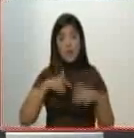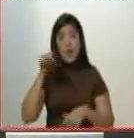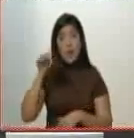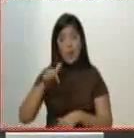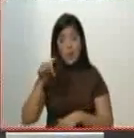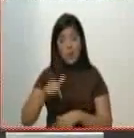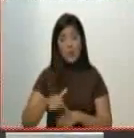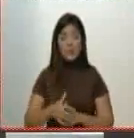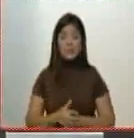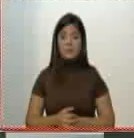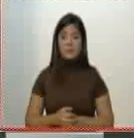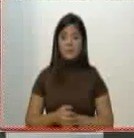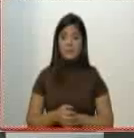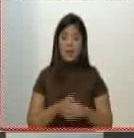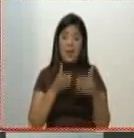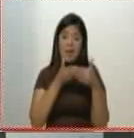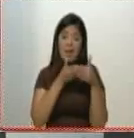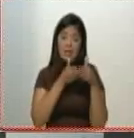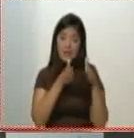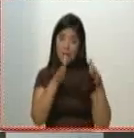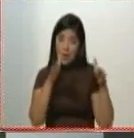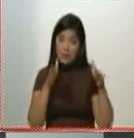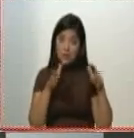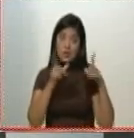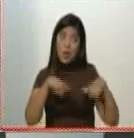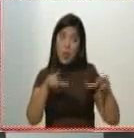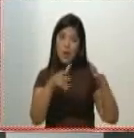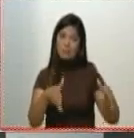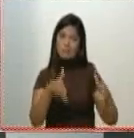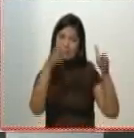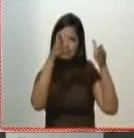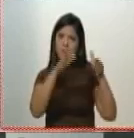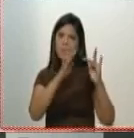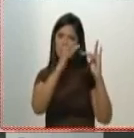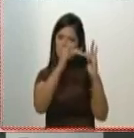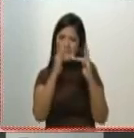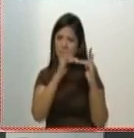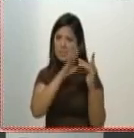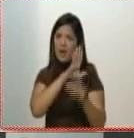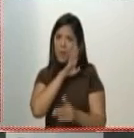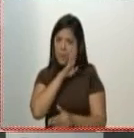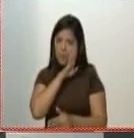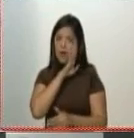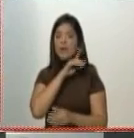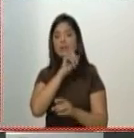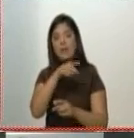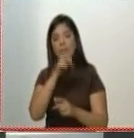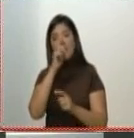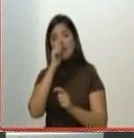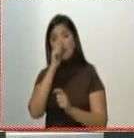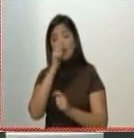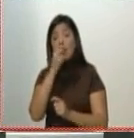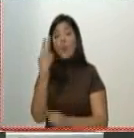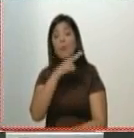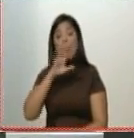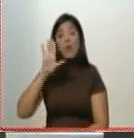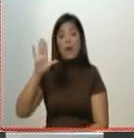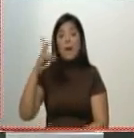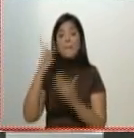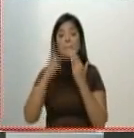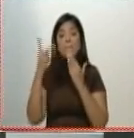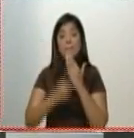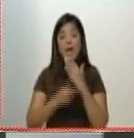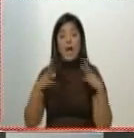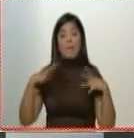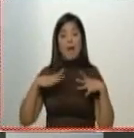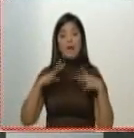hoy no solamente es la inauguración de las residencias mixtas para atletas, también se van a juramentar los equipos del Plan Vacacional